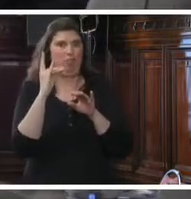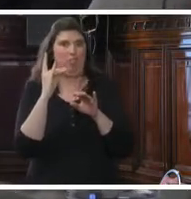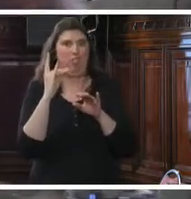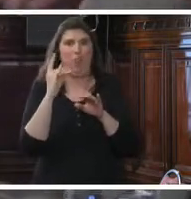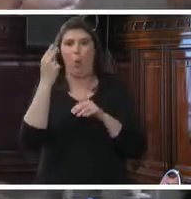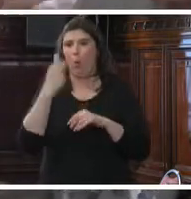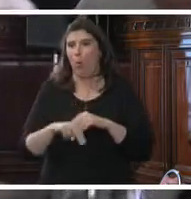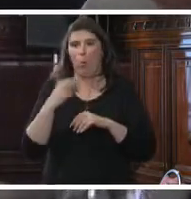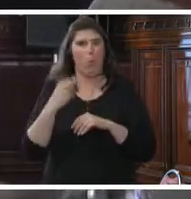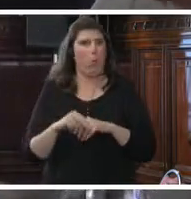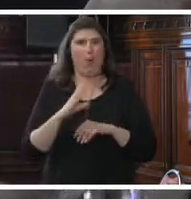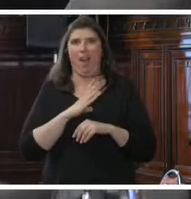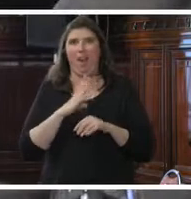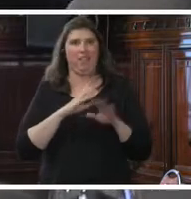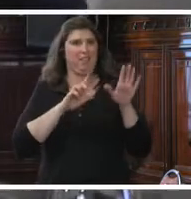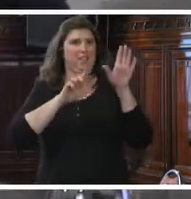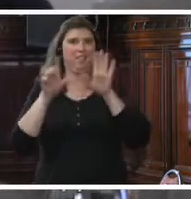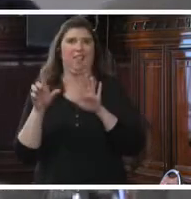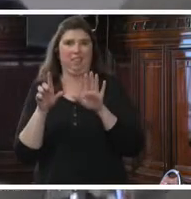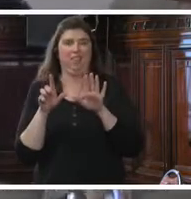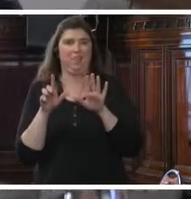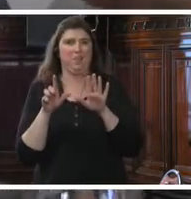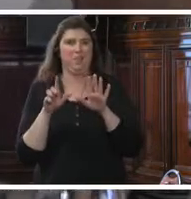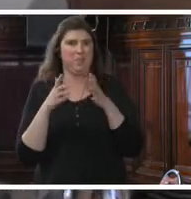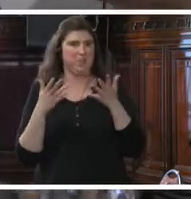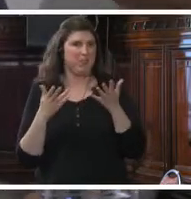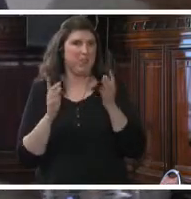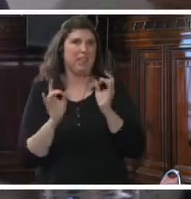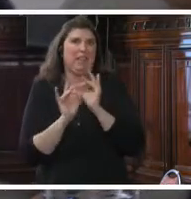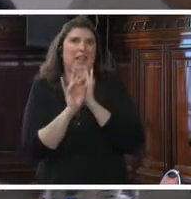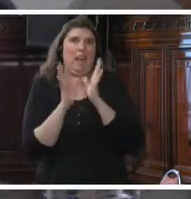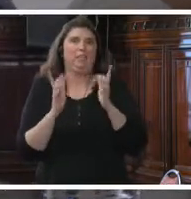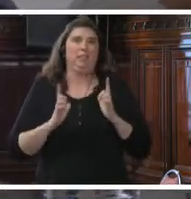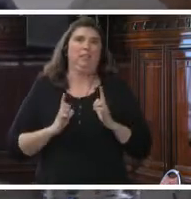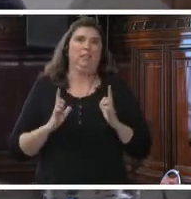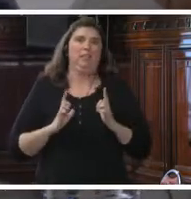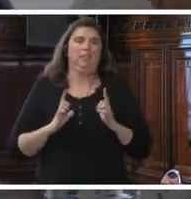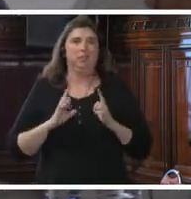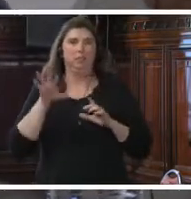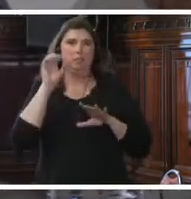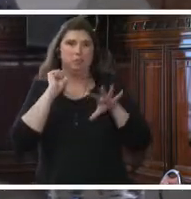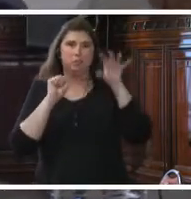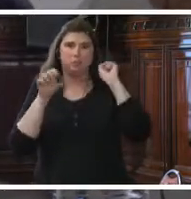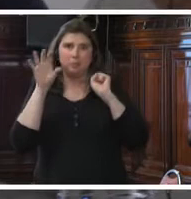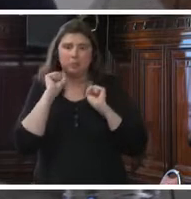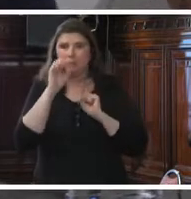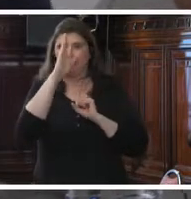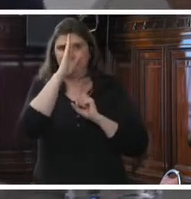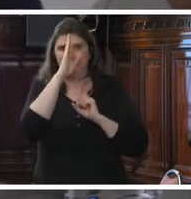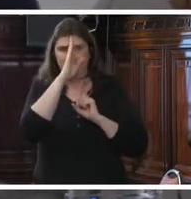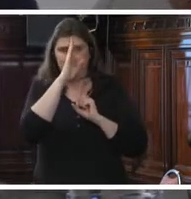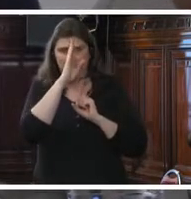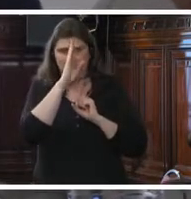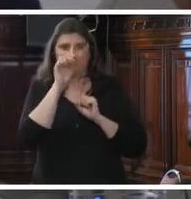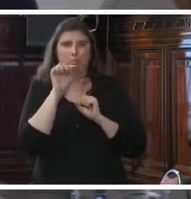Nunca hay 7 en este lado. Y claro, hay una expectativa también para escuchar y aprender con las intervenciones